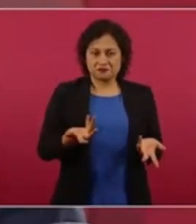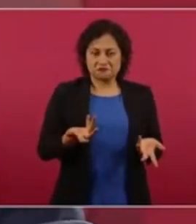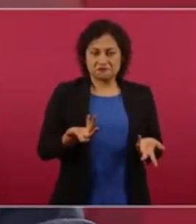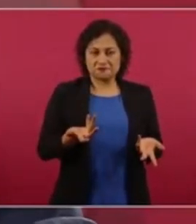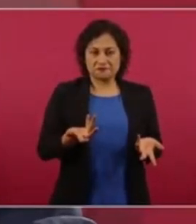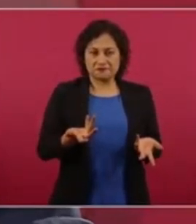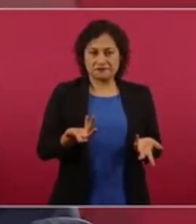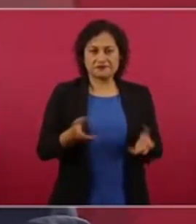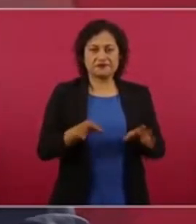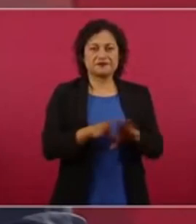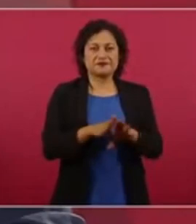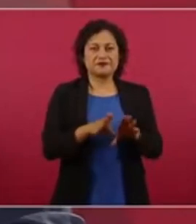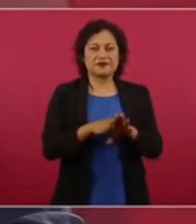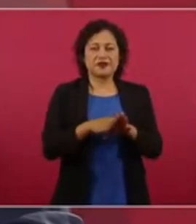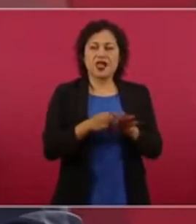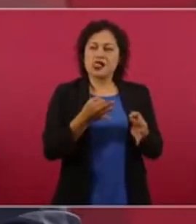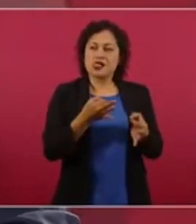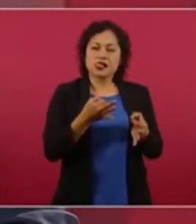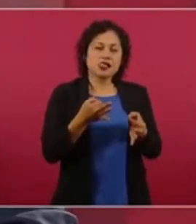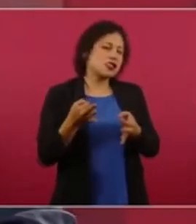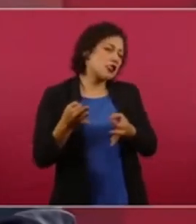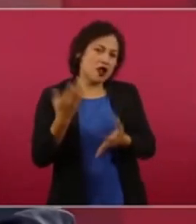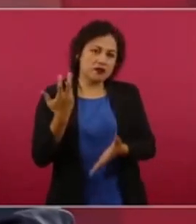que no les domine